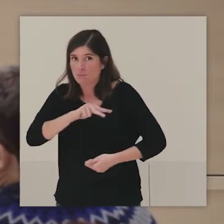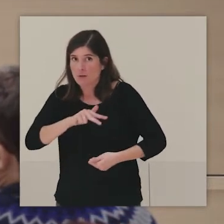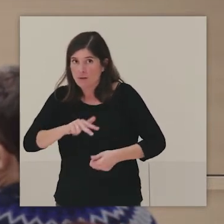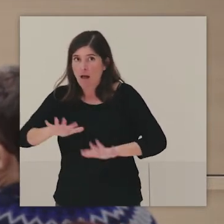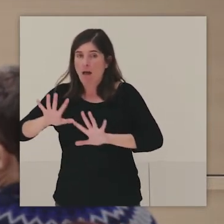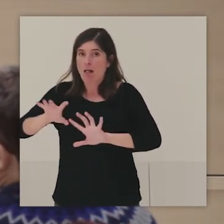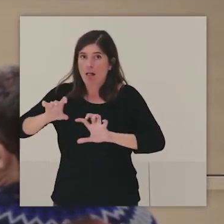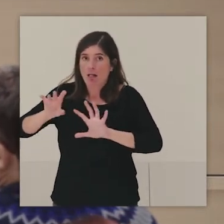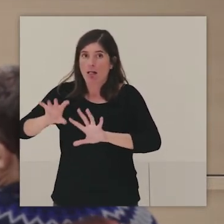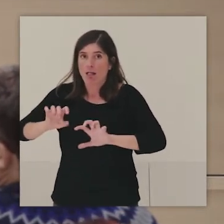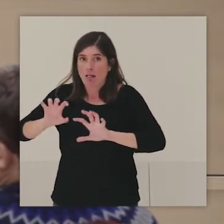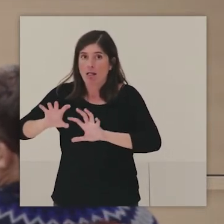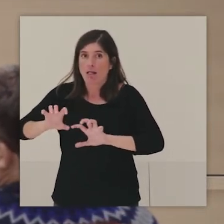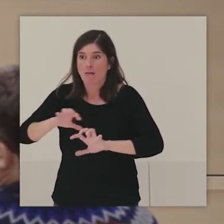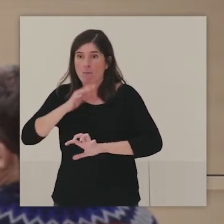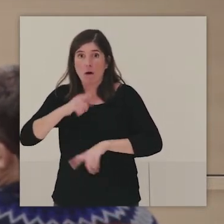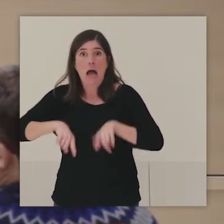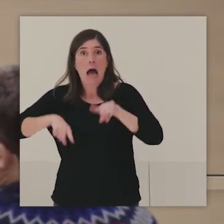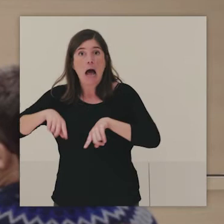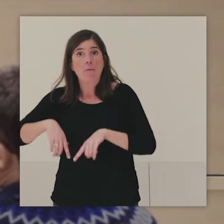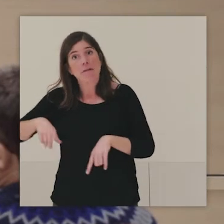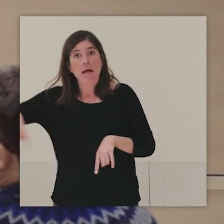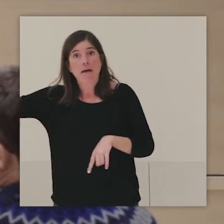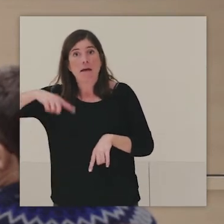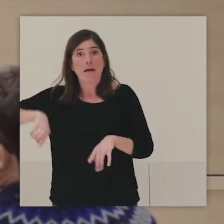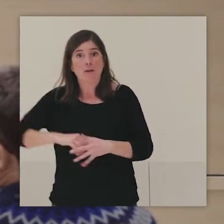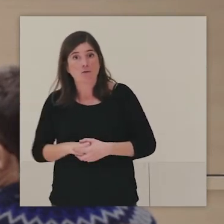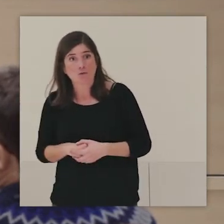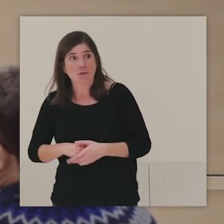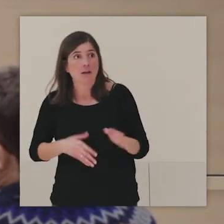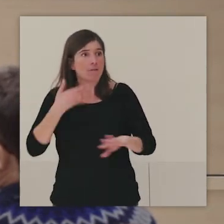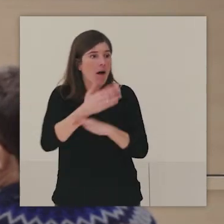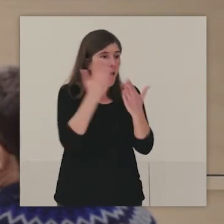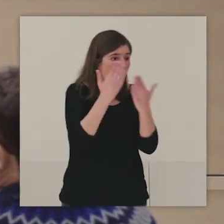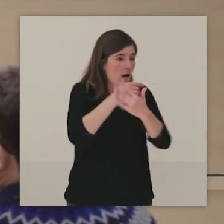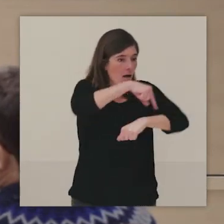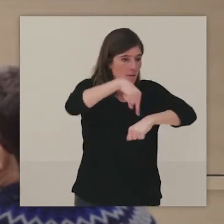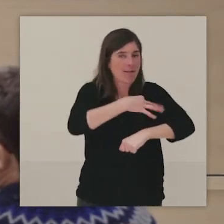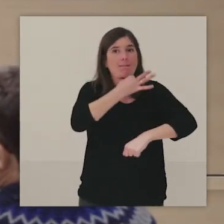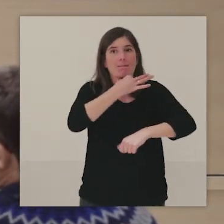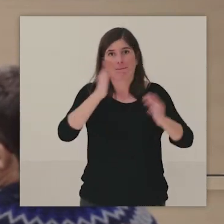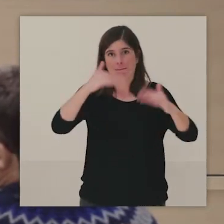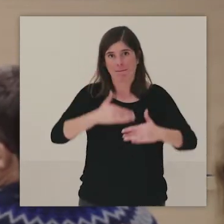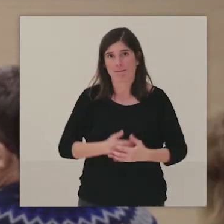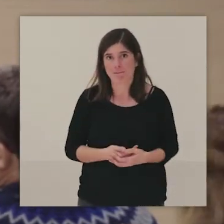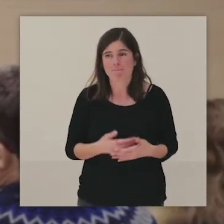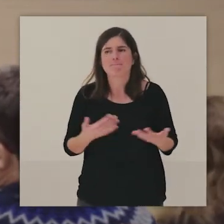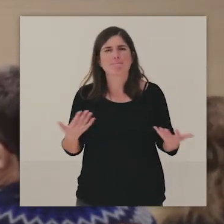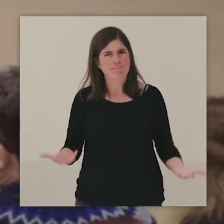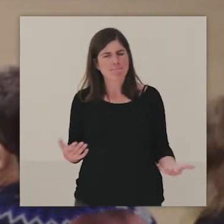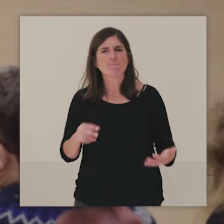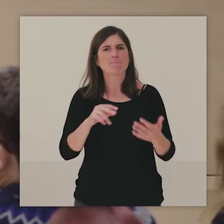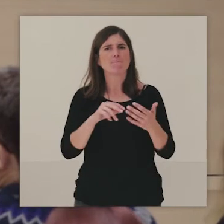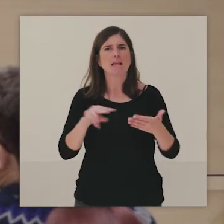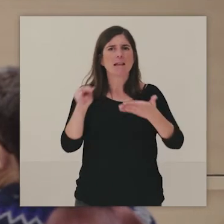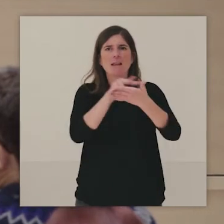porque muchas veces tampoco es que tengan mucho tiempo para ir al Instituto Cervantes a dar clases. Por lo tanto, es decir, estamos